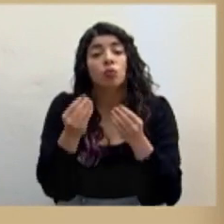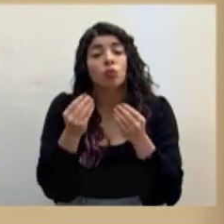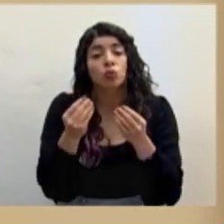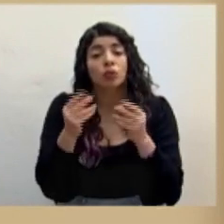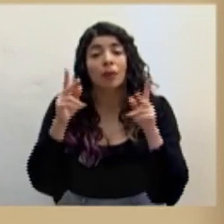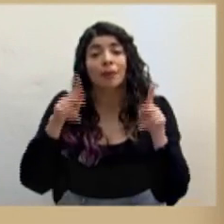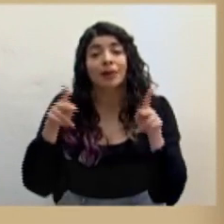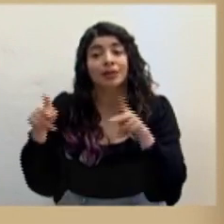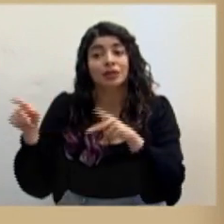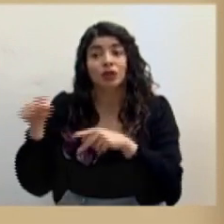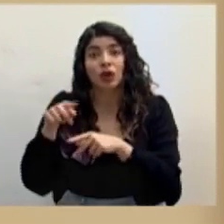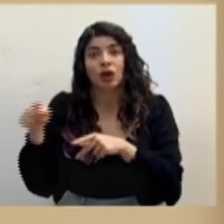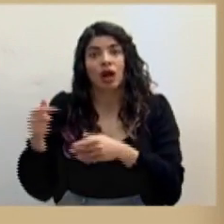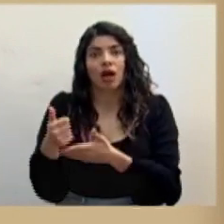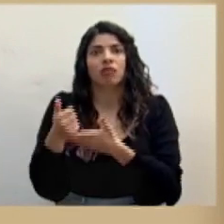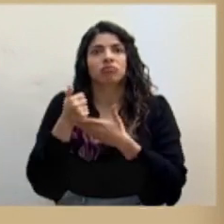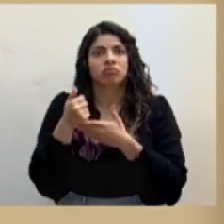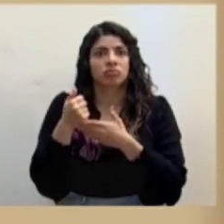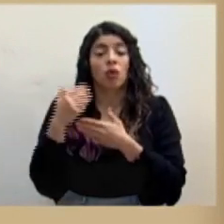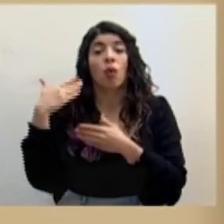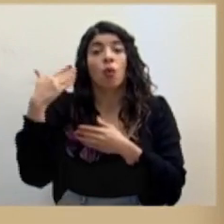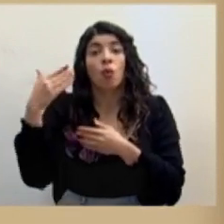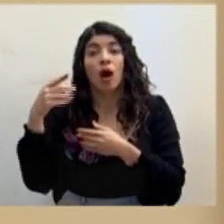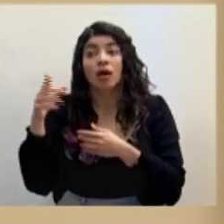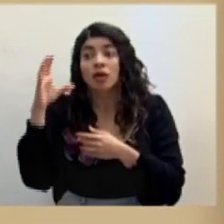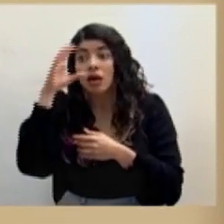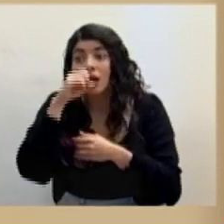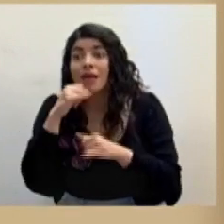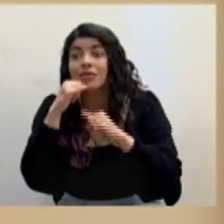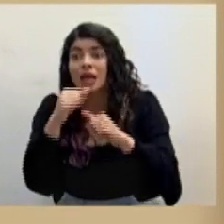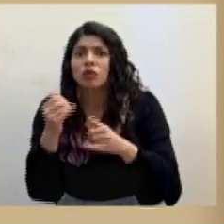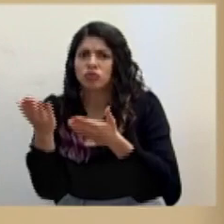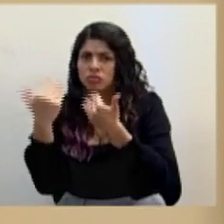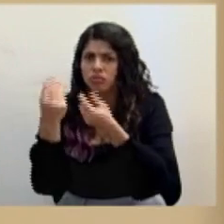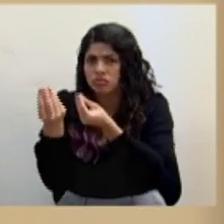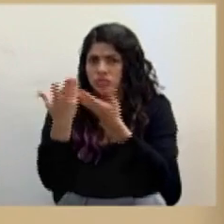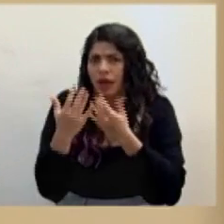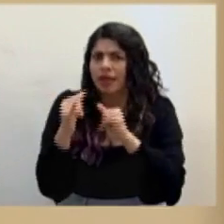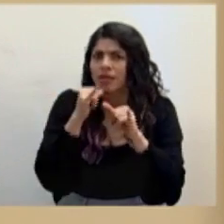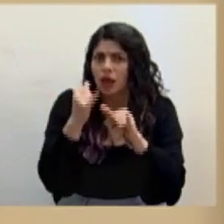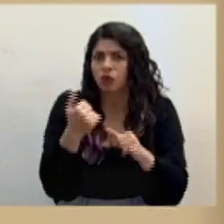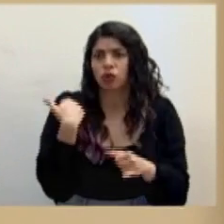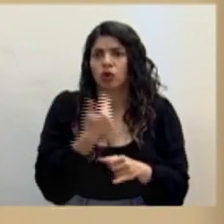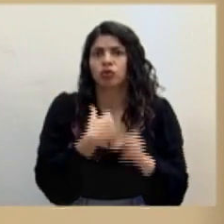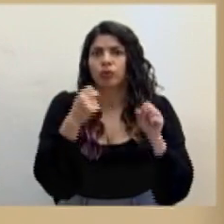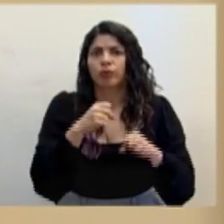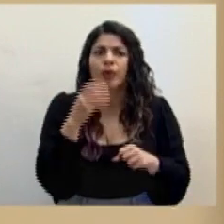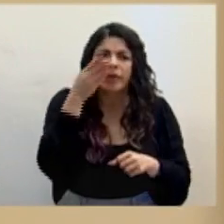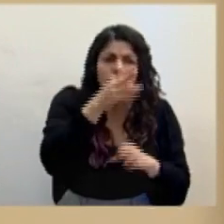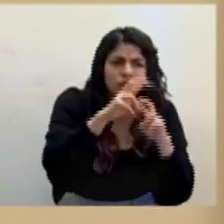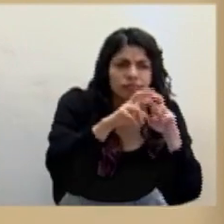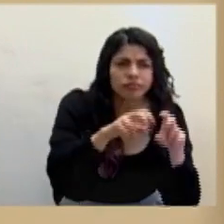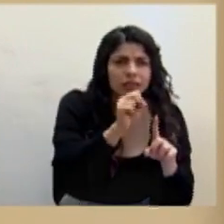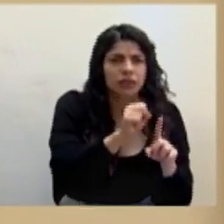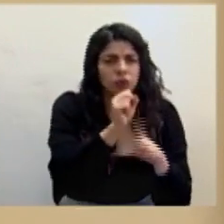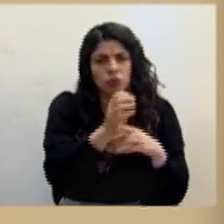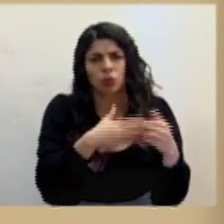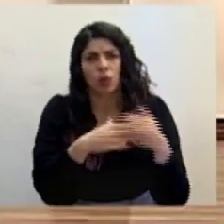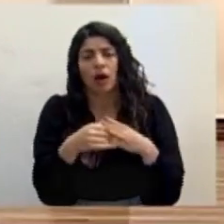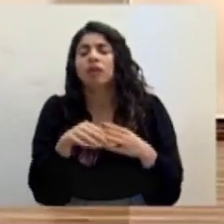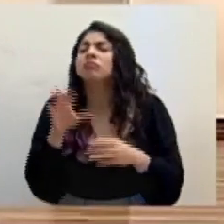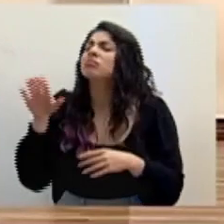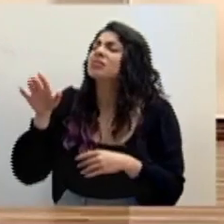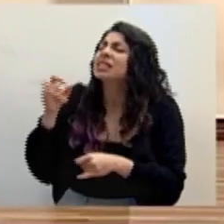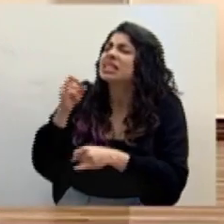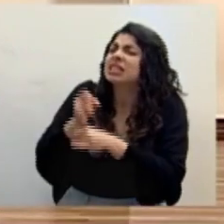la población cuando tenga exactamente este tipo de denuncia, que nos lo haga saber para poder nosotros también darle seguimiento al caso. Gracias. Y a nivel